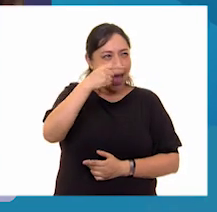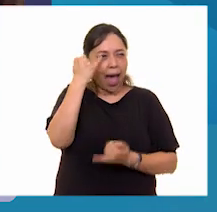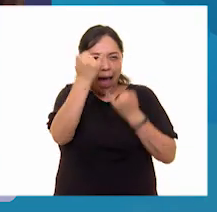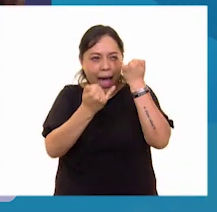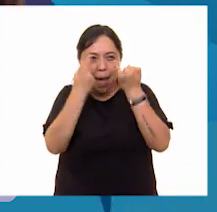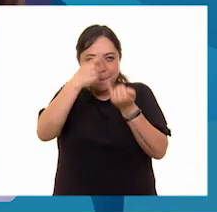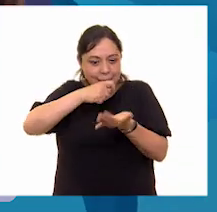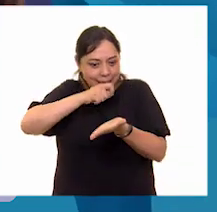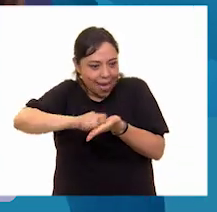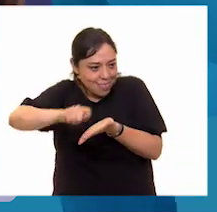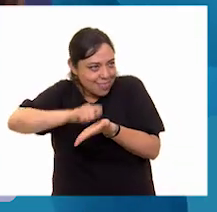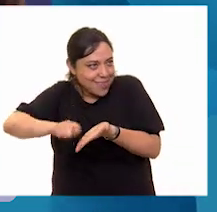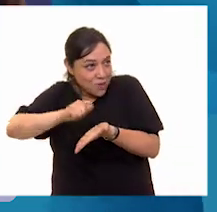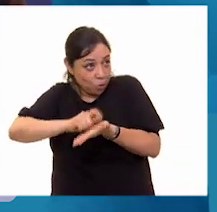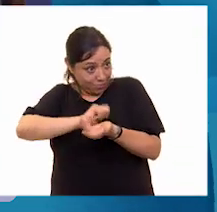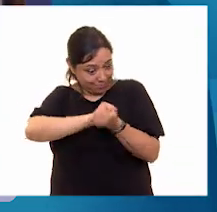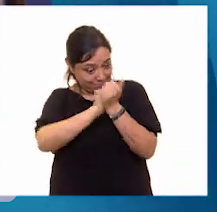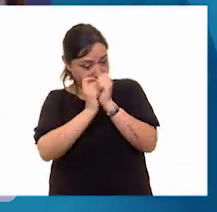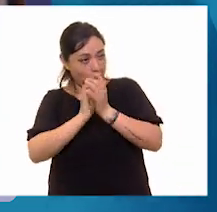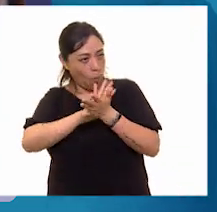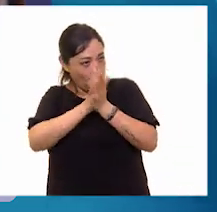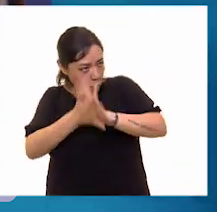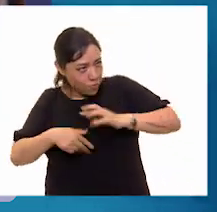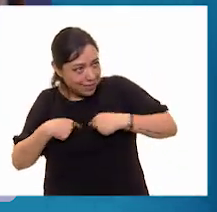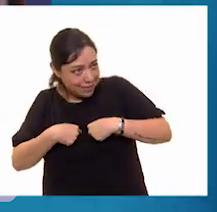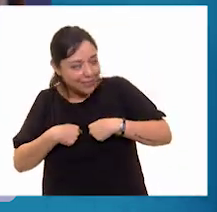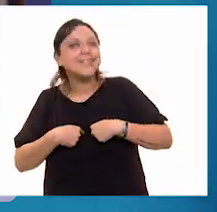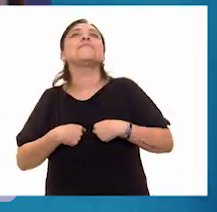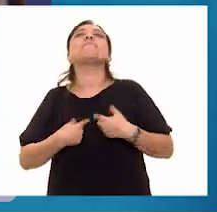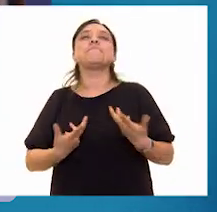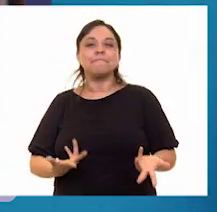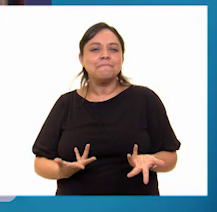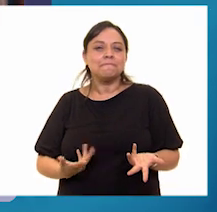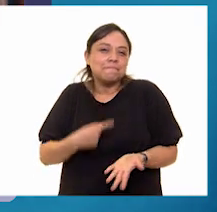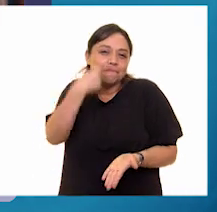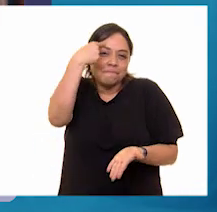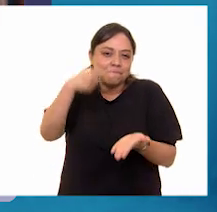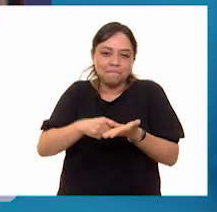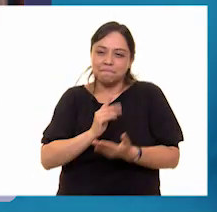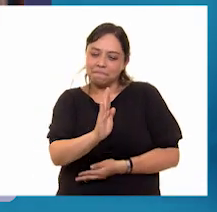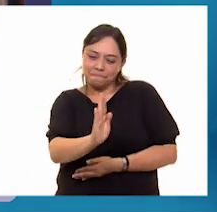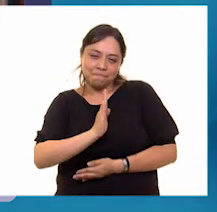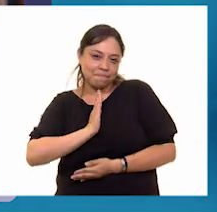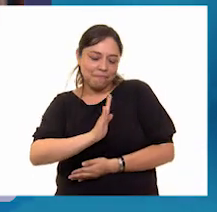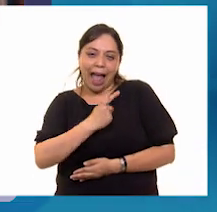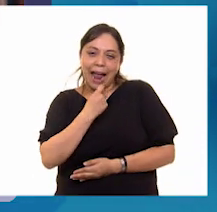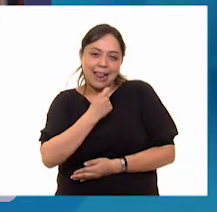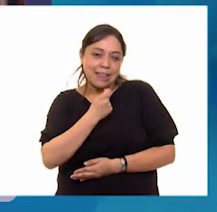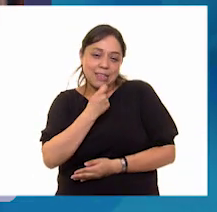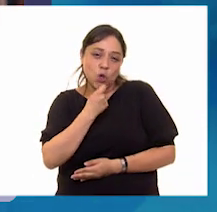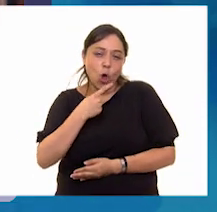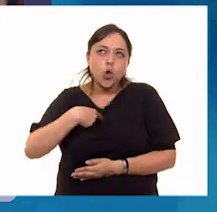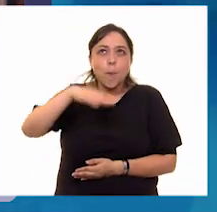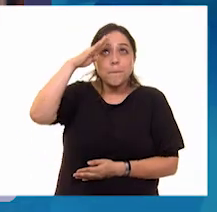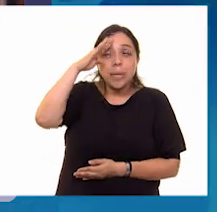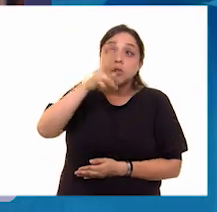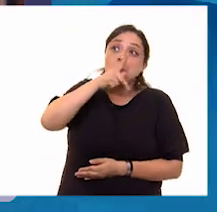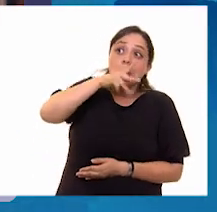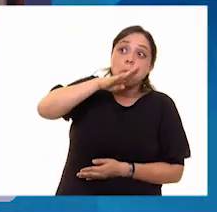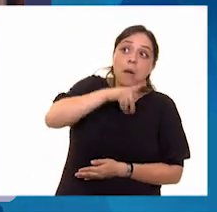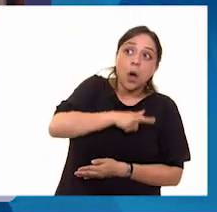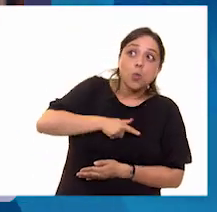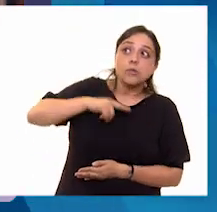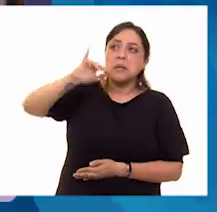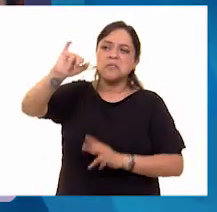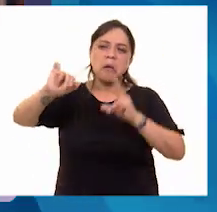que sí, me dirijo muy especialmente al niño sin pensar en la aprobación del padre, qué es lo que realmente le puede gustar a un niño. Y